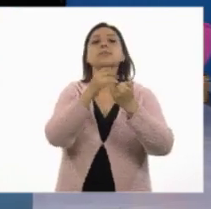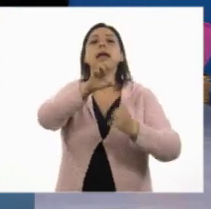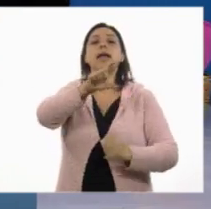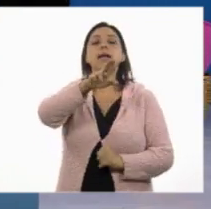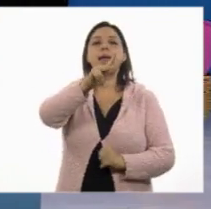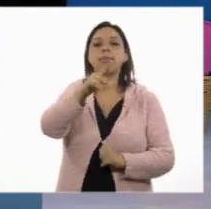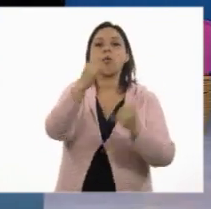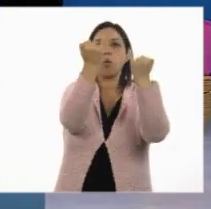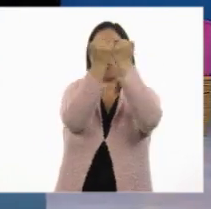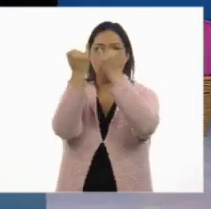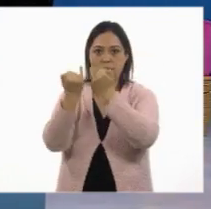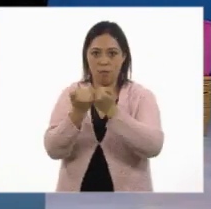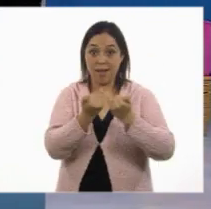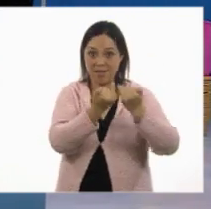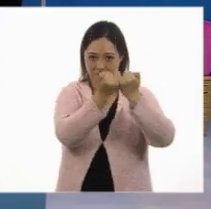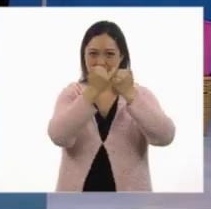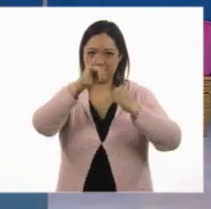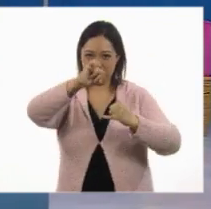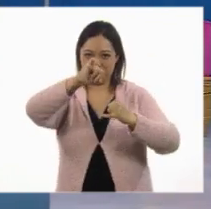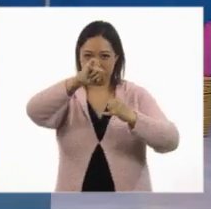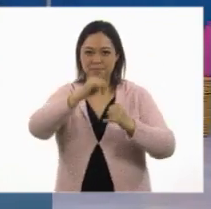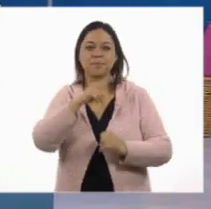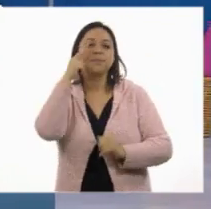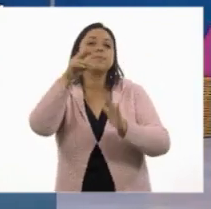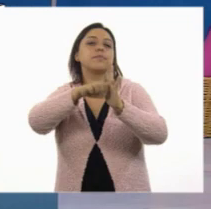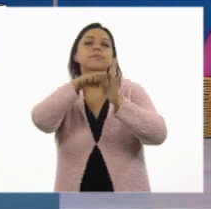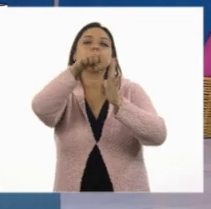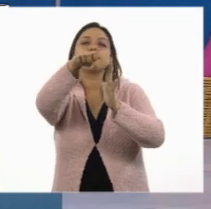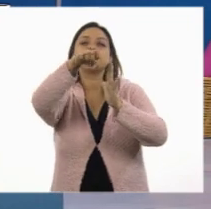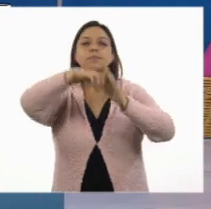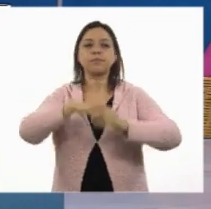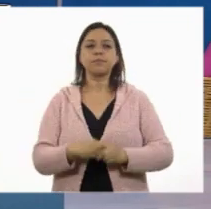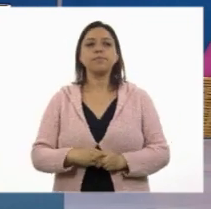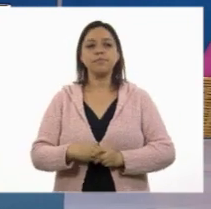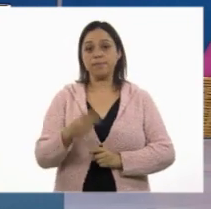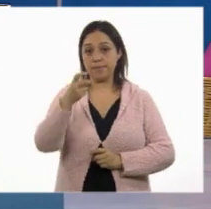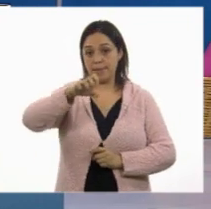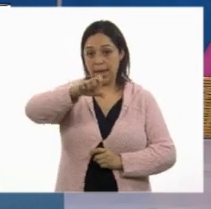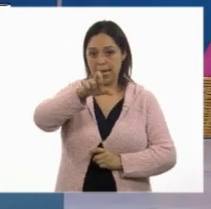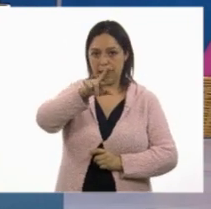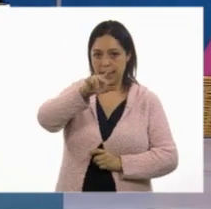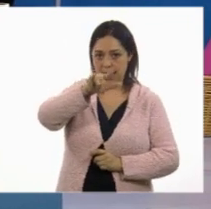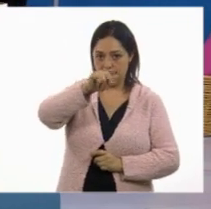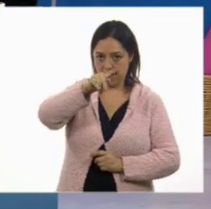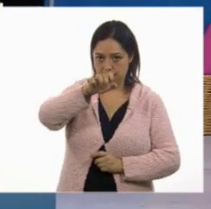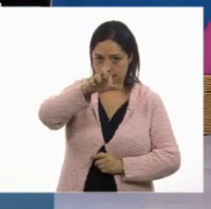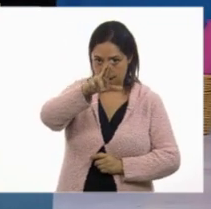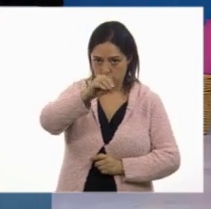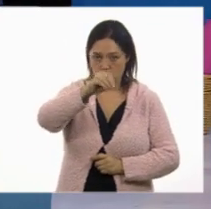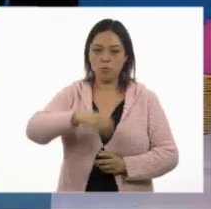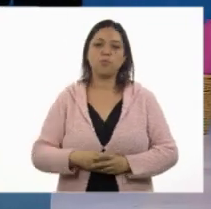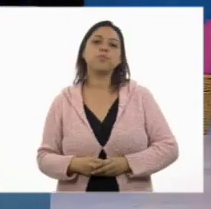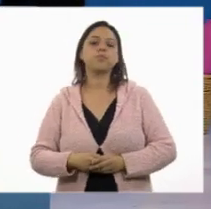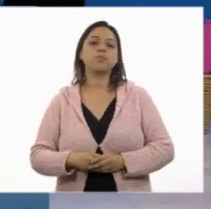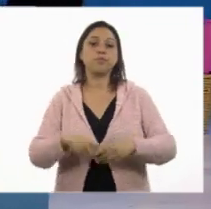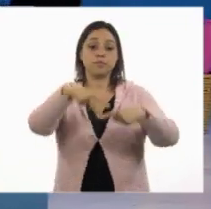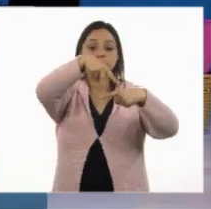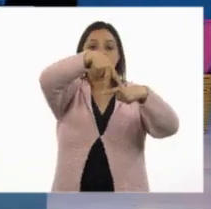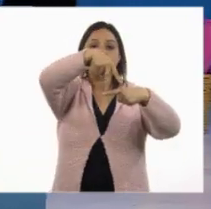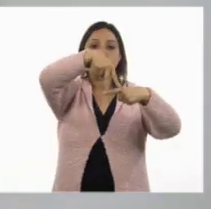Y bueno, para ejemplificarlo un poquito vamos a poner este aquí, ¿no? Este es el equilátero. ¿Sale? Sí. ¿Este dónde